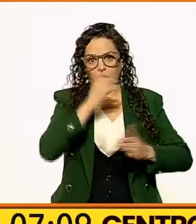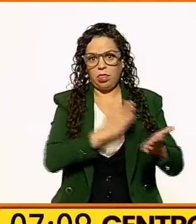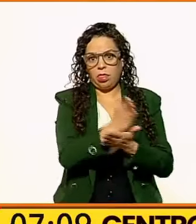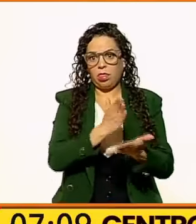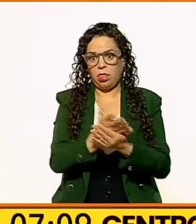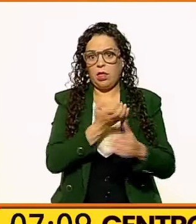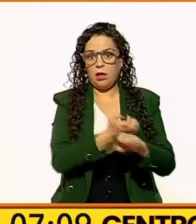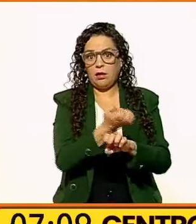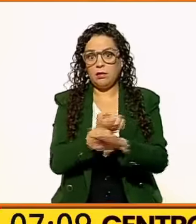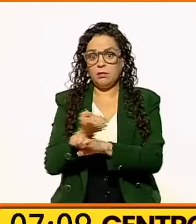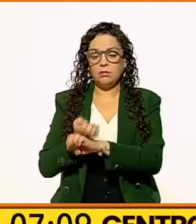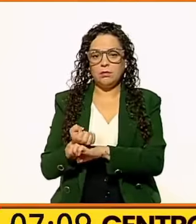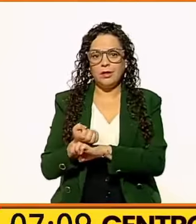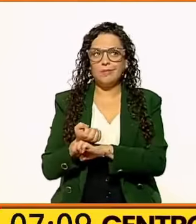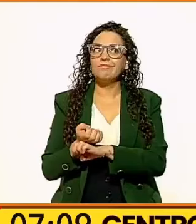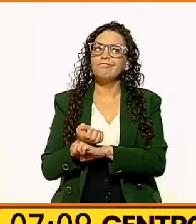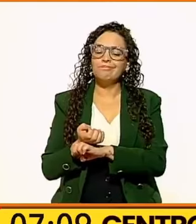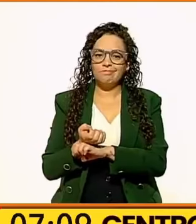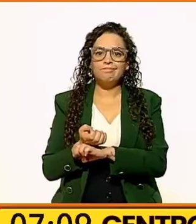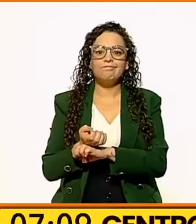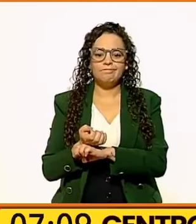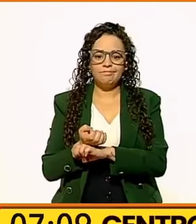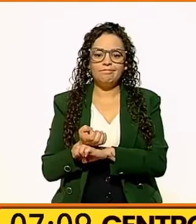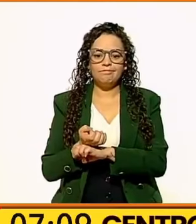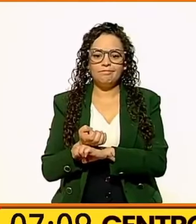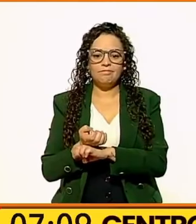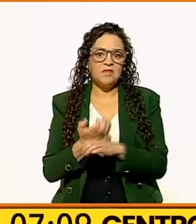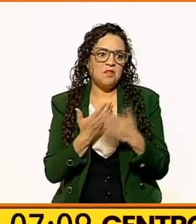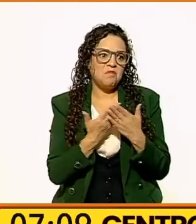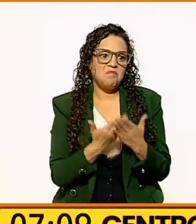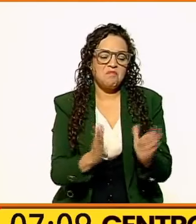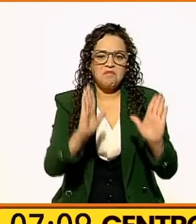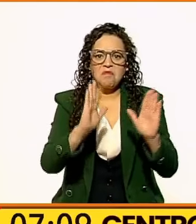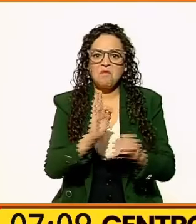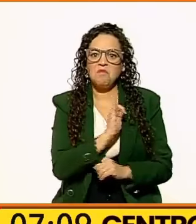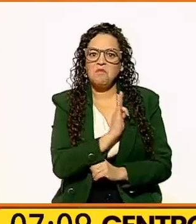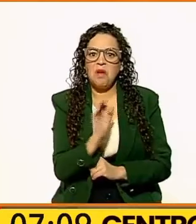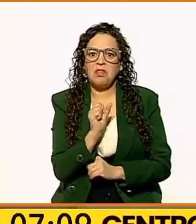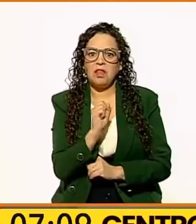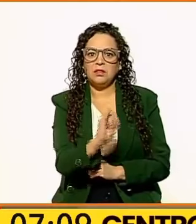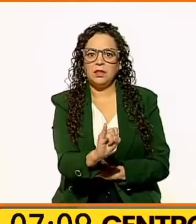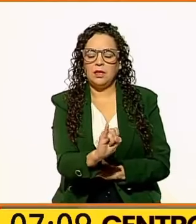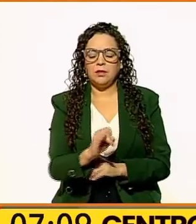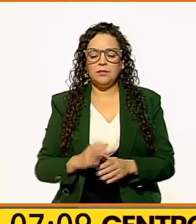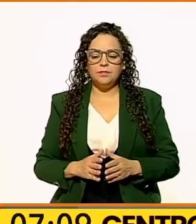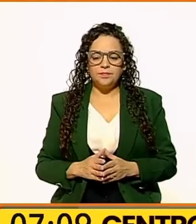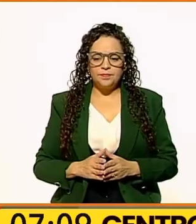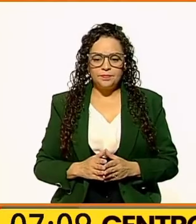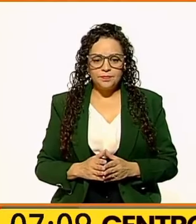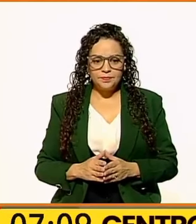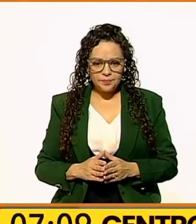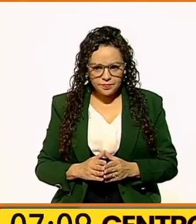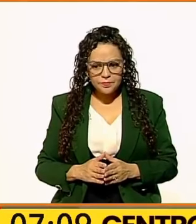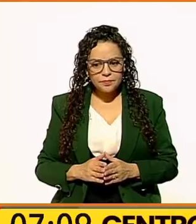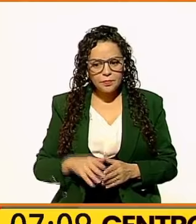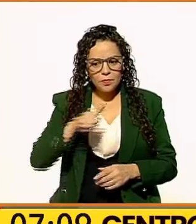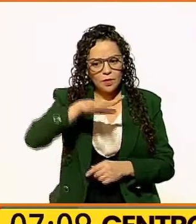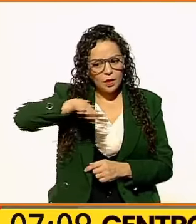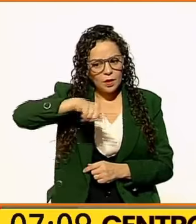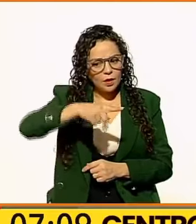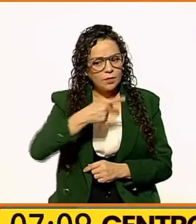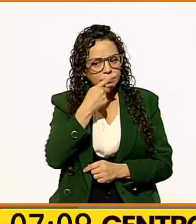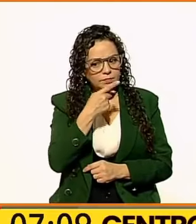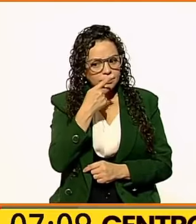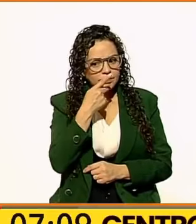¿no? Sí. Y es muy poco claro lo que se puede hacer. Bien. ¿O no? Ahora, doctora, si bien, como usted bien señala, sería